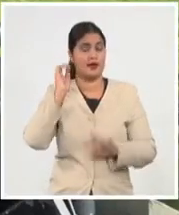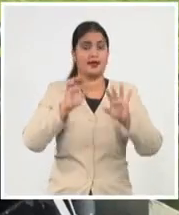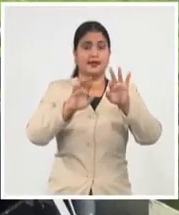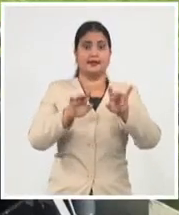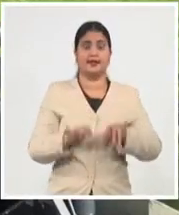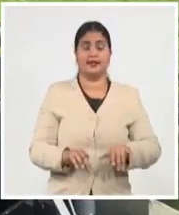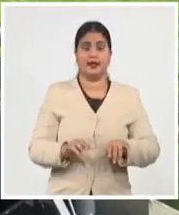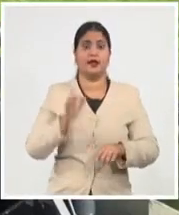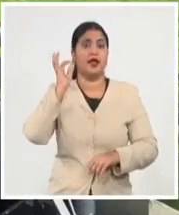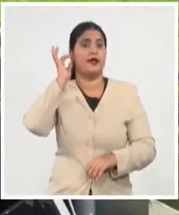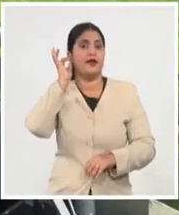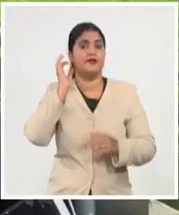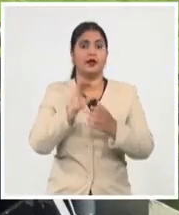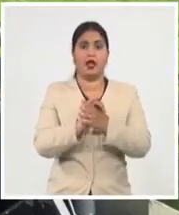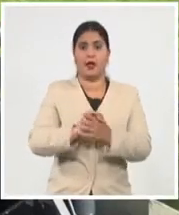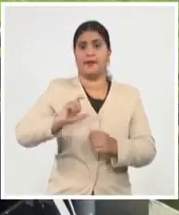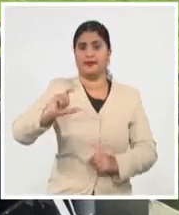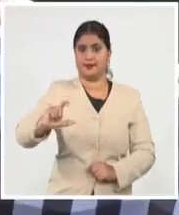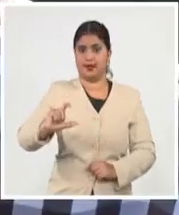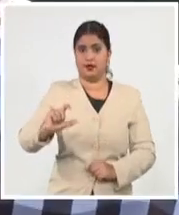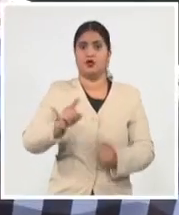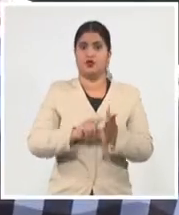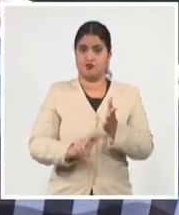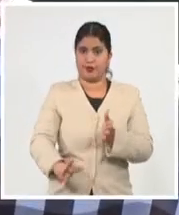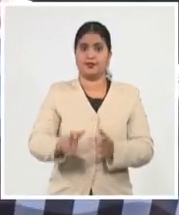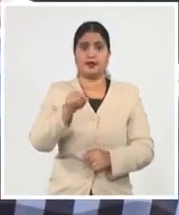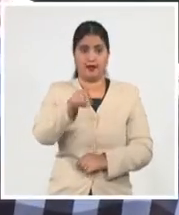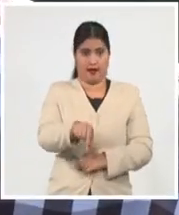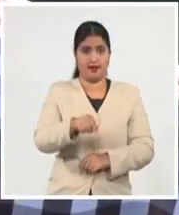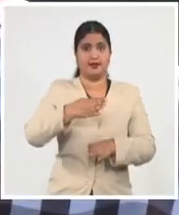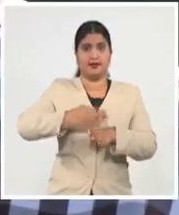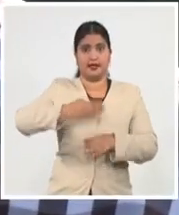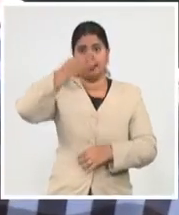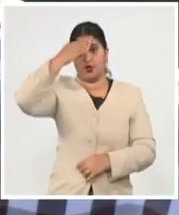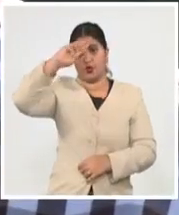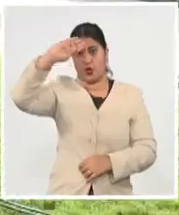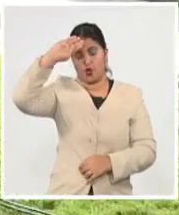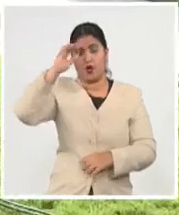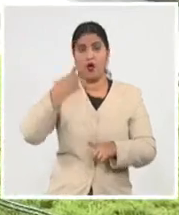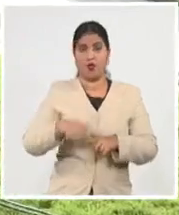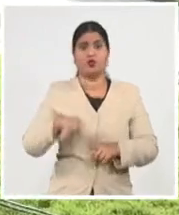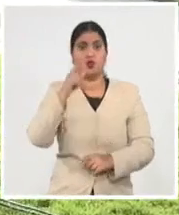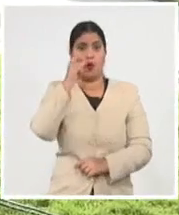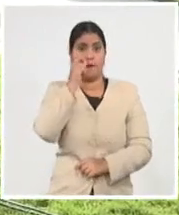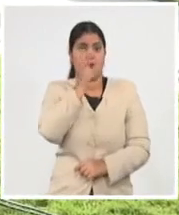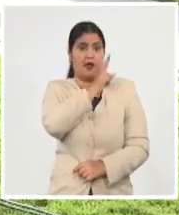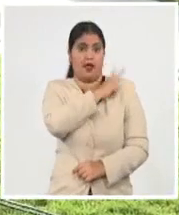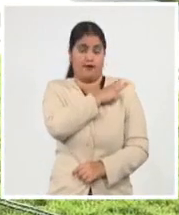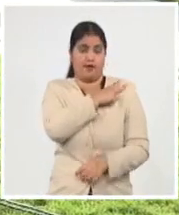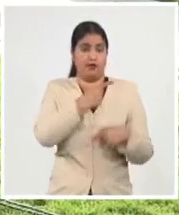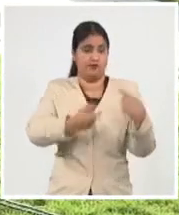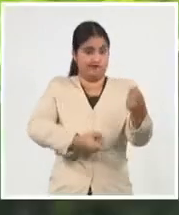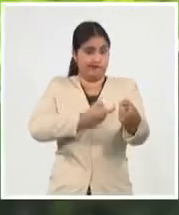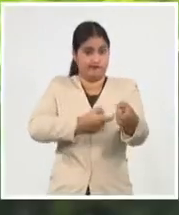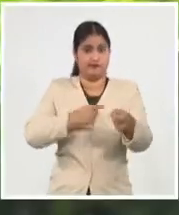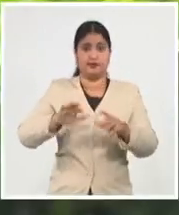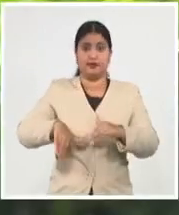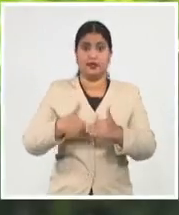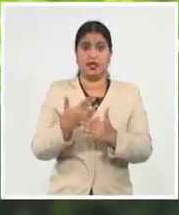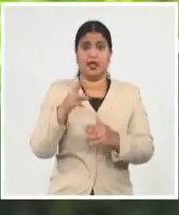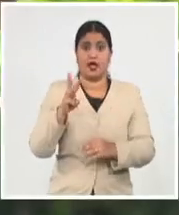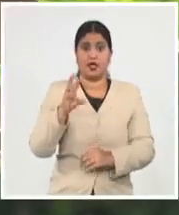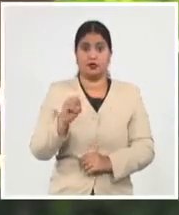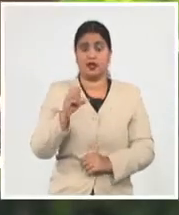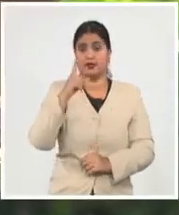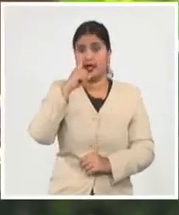de la Federación de Mujeres Cubanas en la provincia, y el coronel Alberto Vázquez García, combatiente del 30 de noviembre y fundador